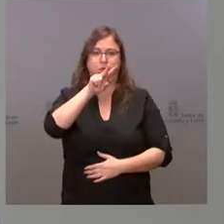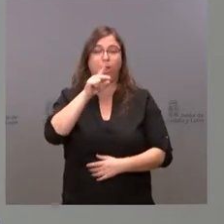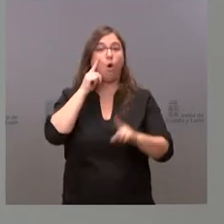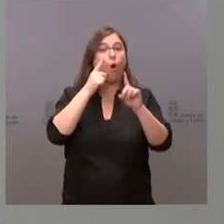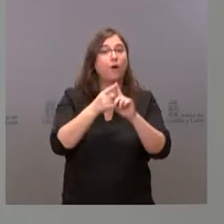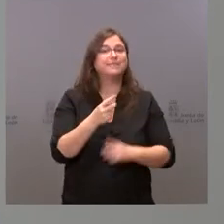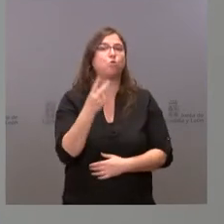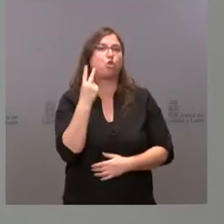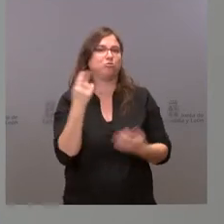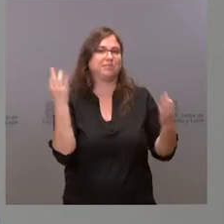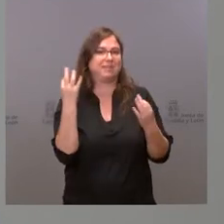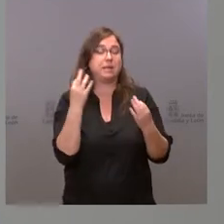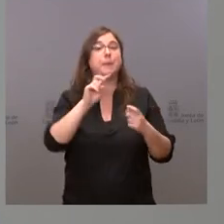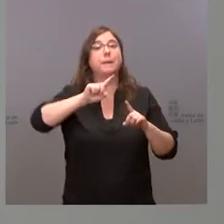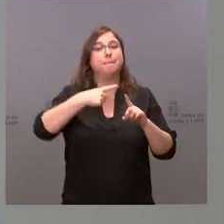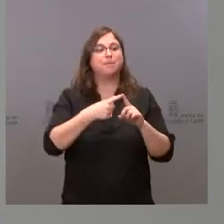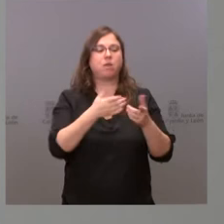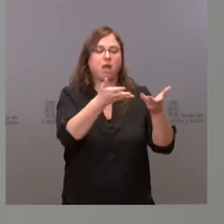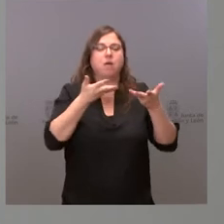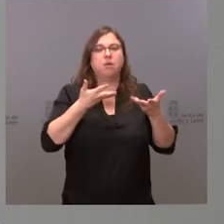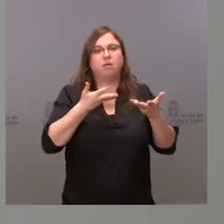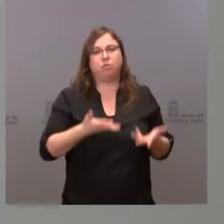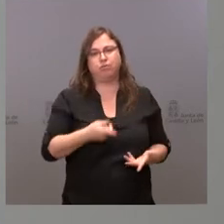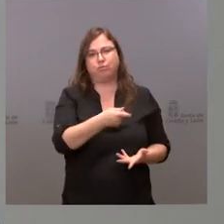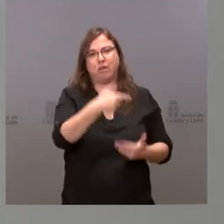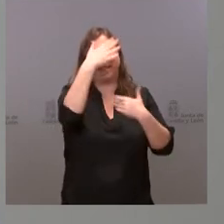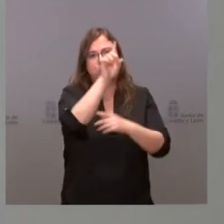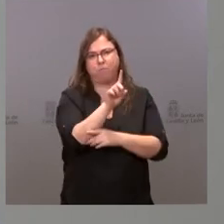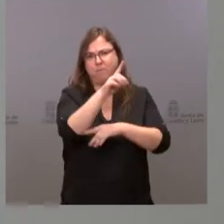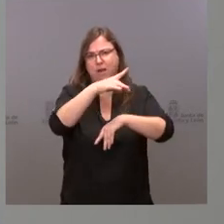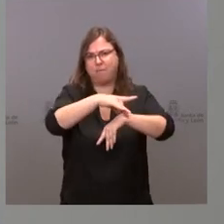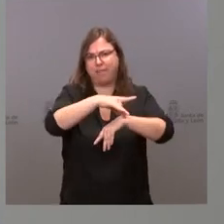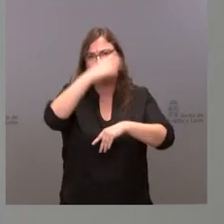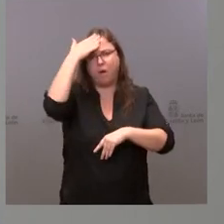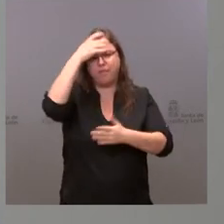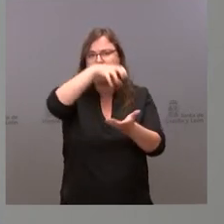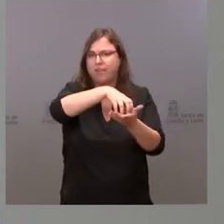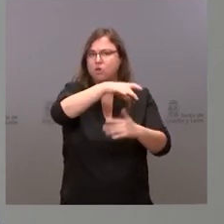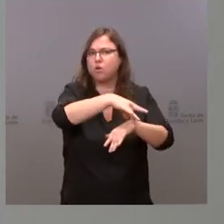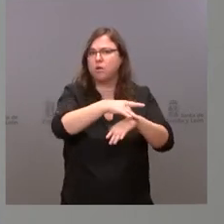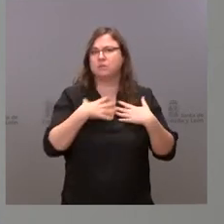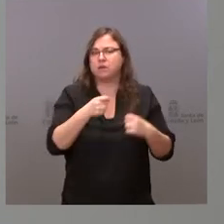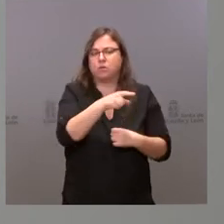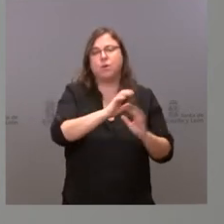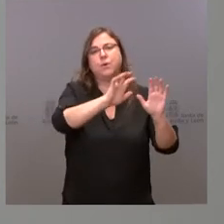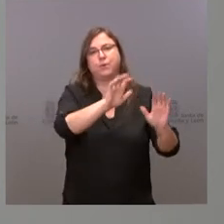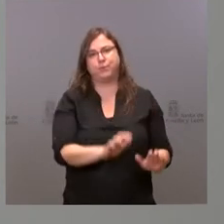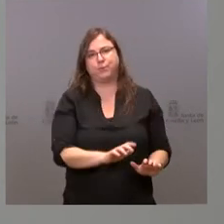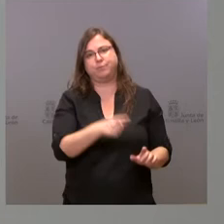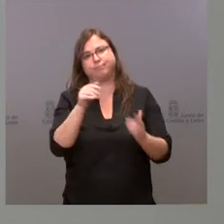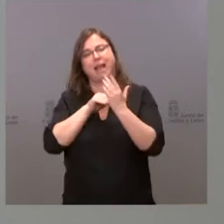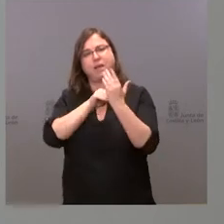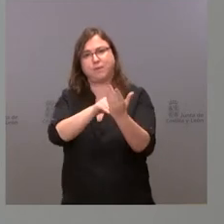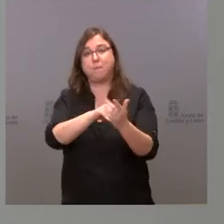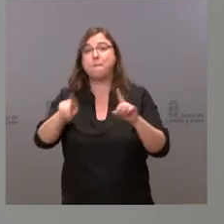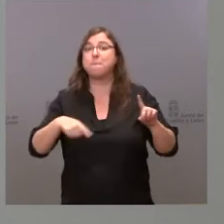como digo el primero de descargar a la atención primaria de este tipo de tareas y el segundo de